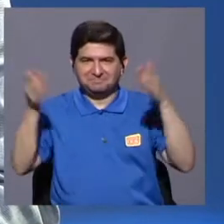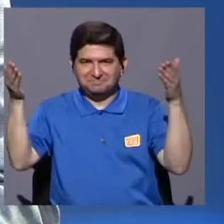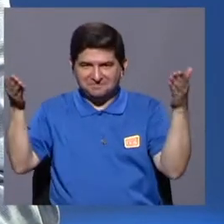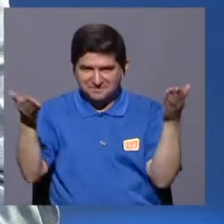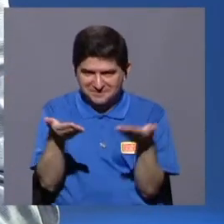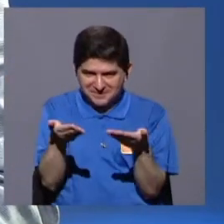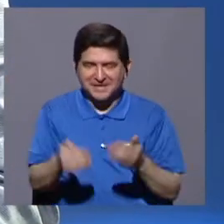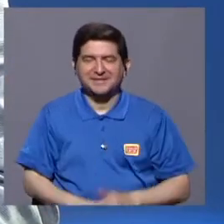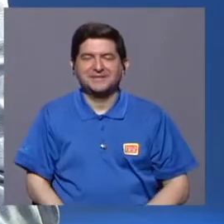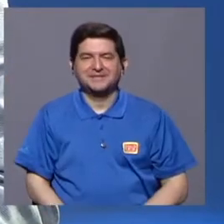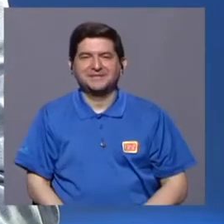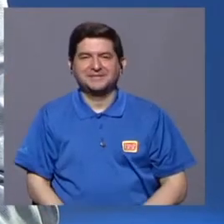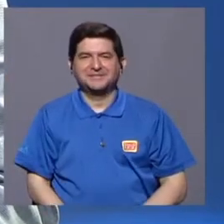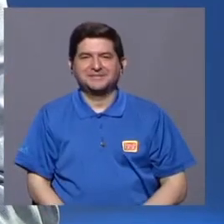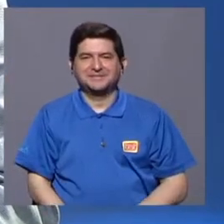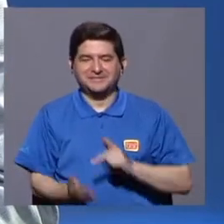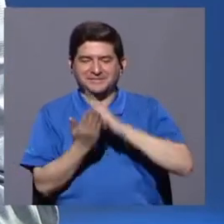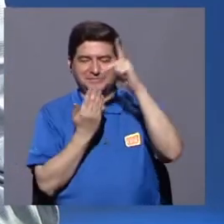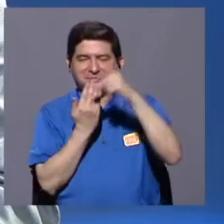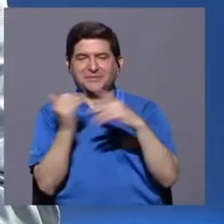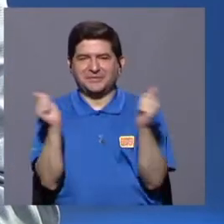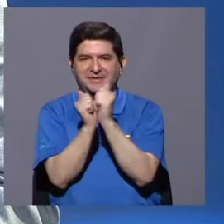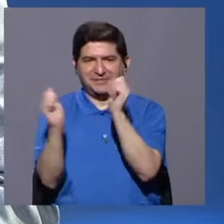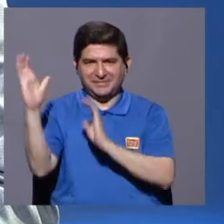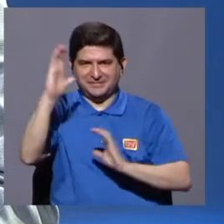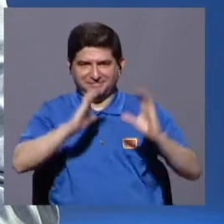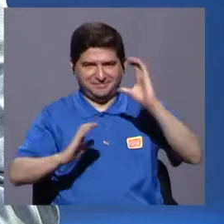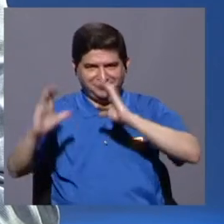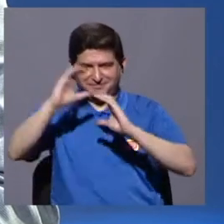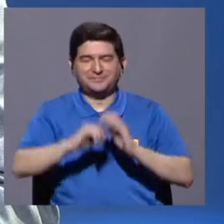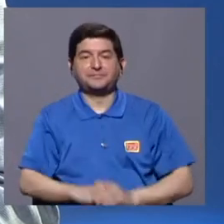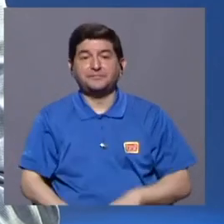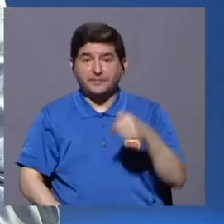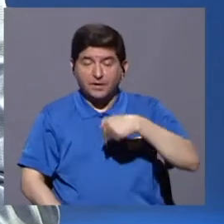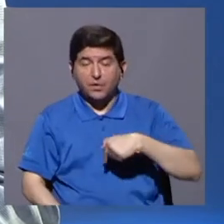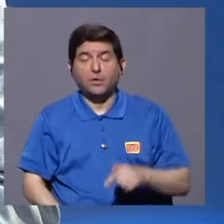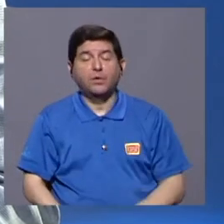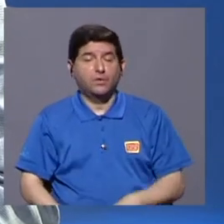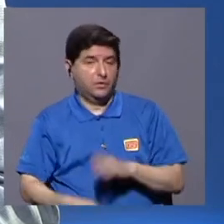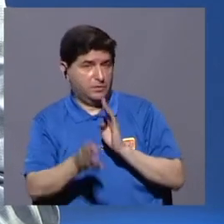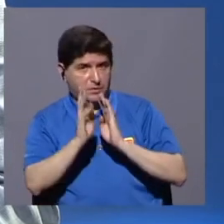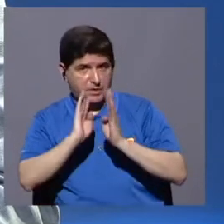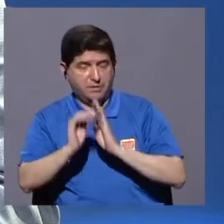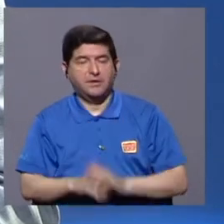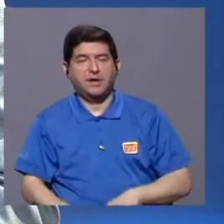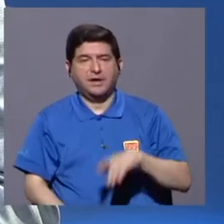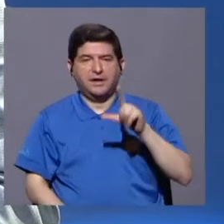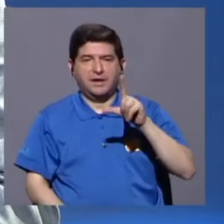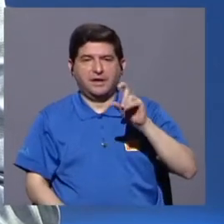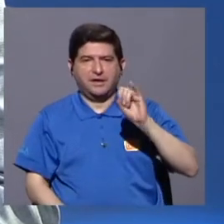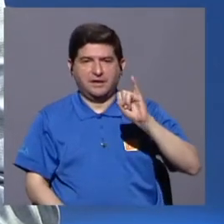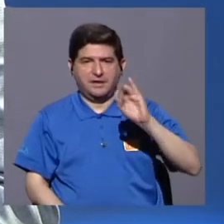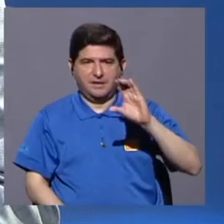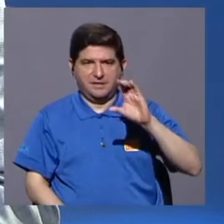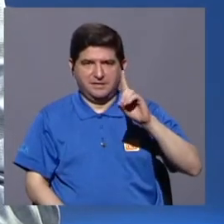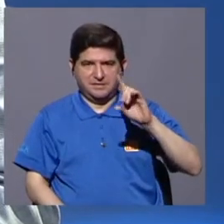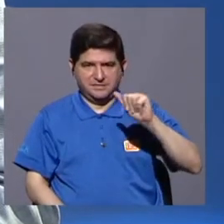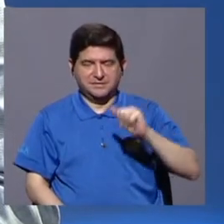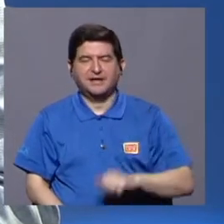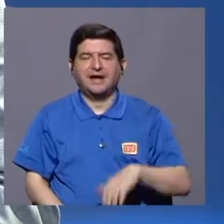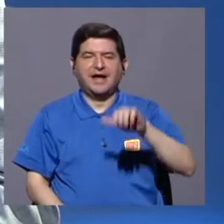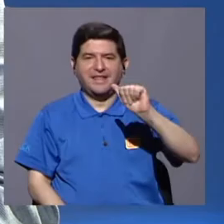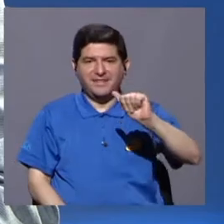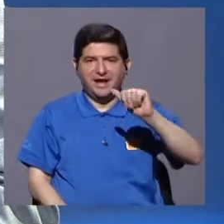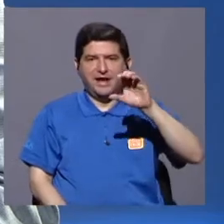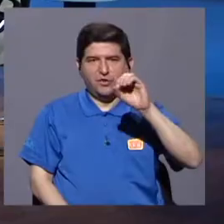Bienvenidas y bienvenidos a Conciencia. Hoy vamos a conversar con la licenciada Andrea